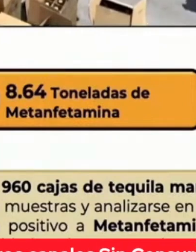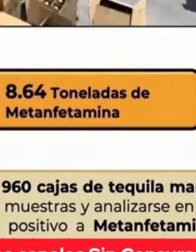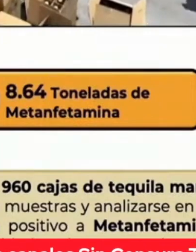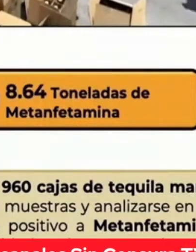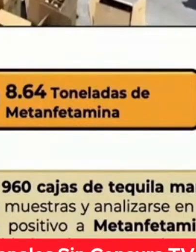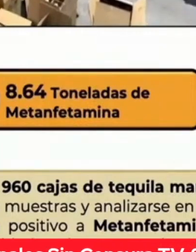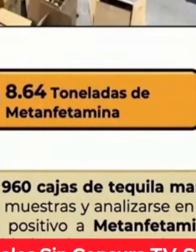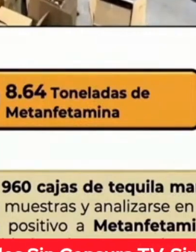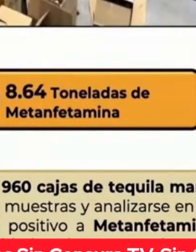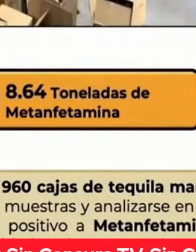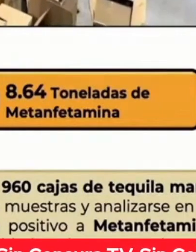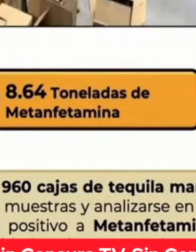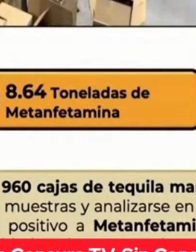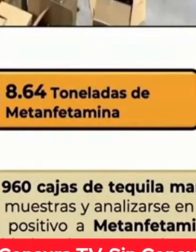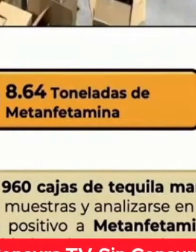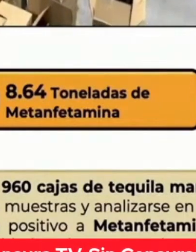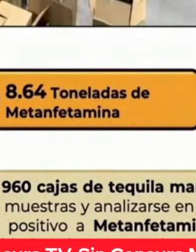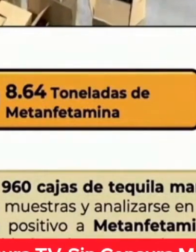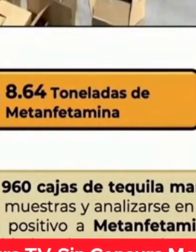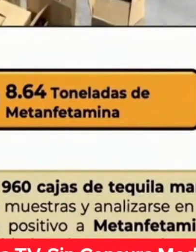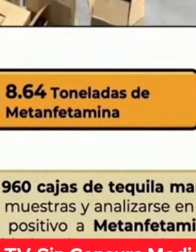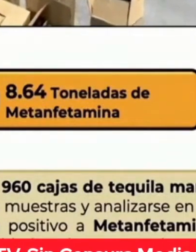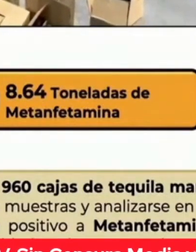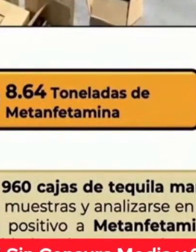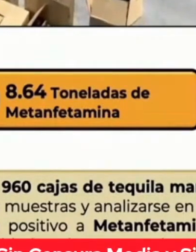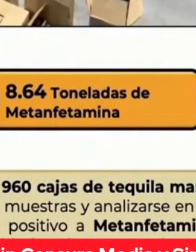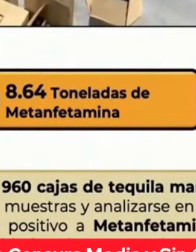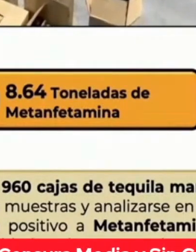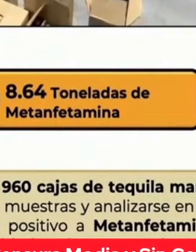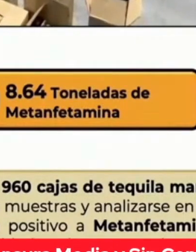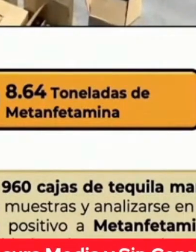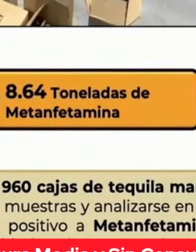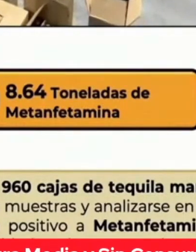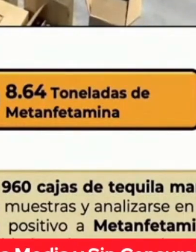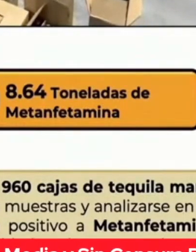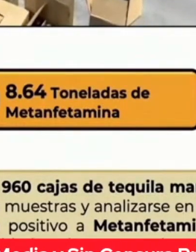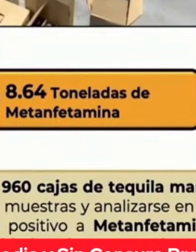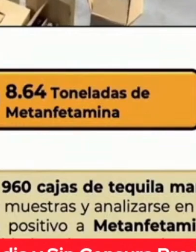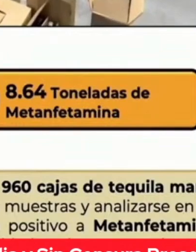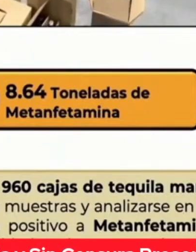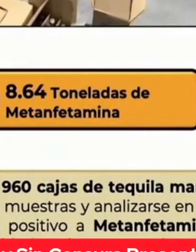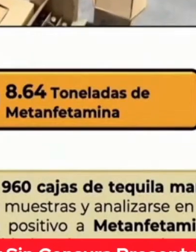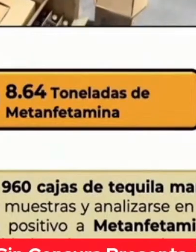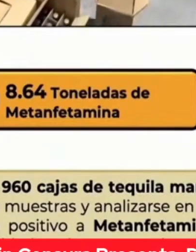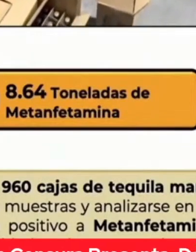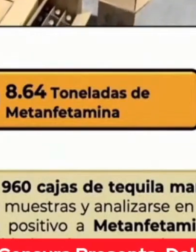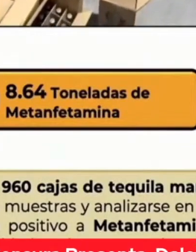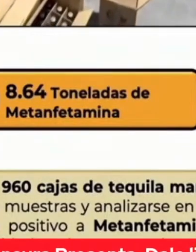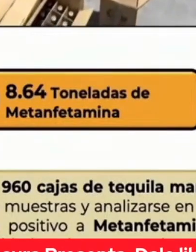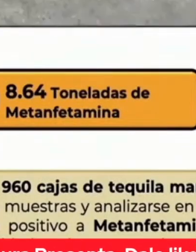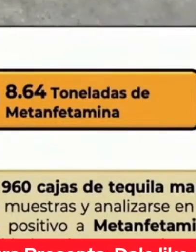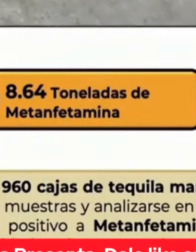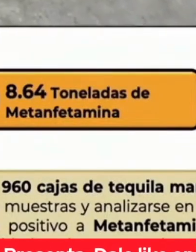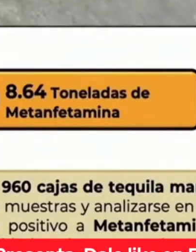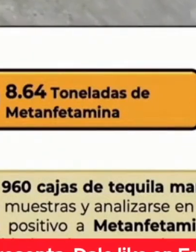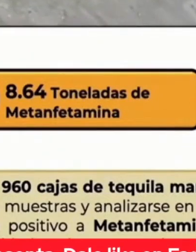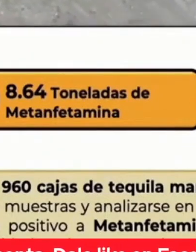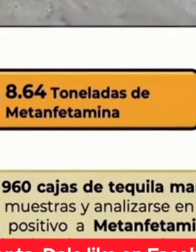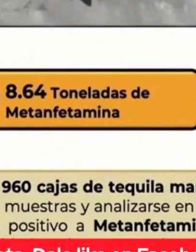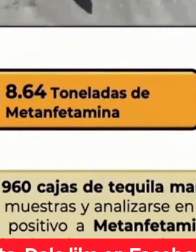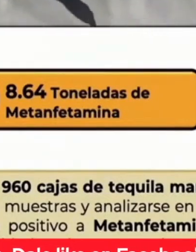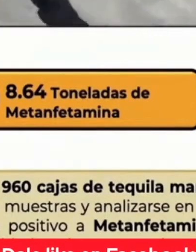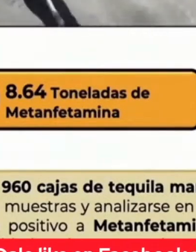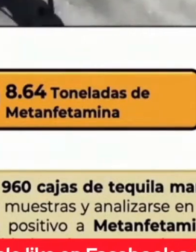toxicología del de la aduana y de esta institución en un dictamen positivo a metanfetaminas habiéndose